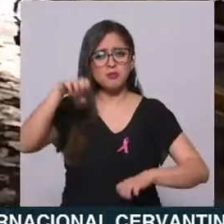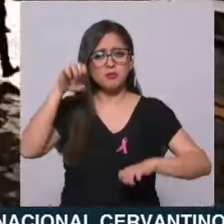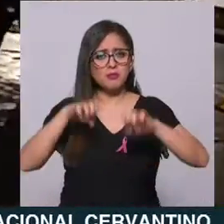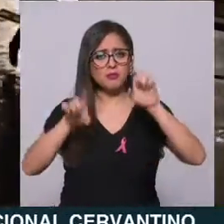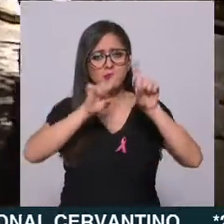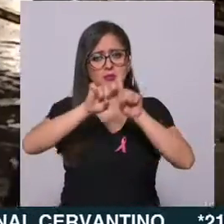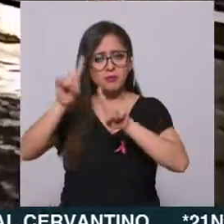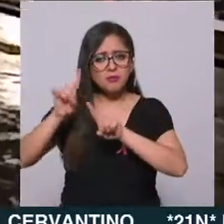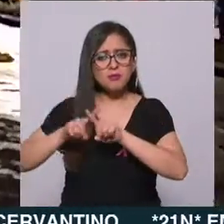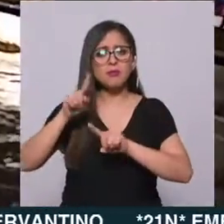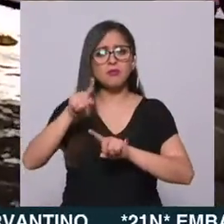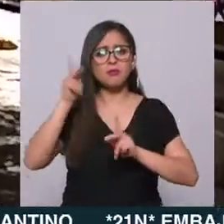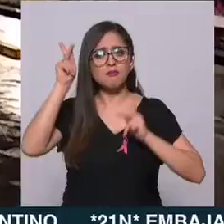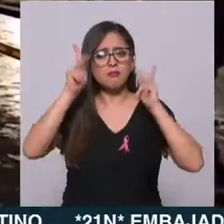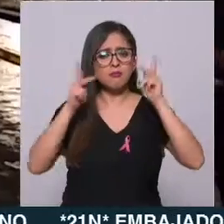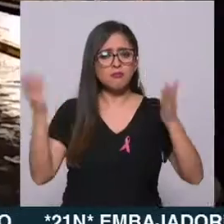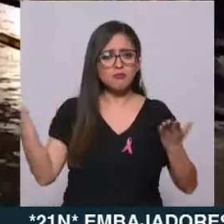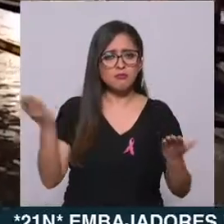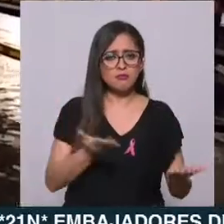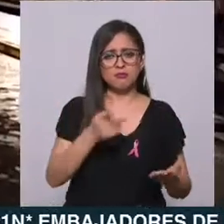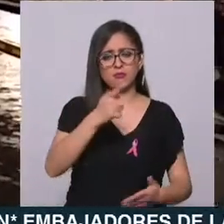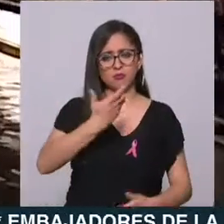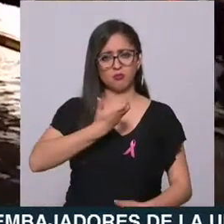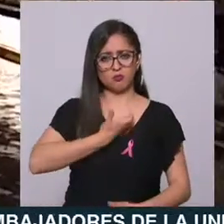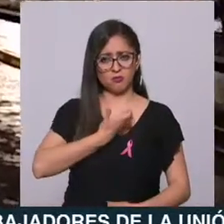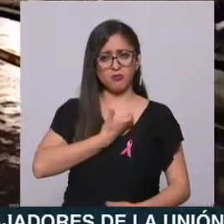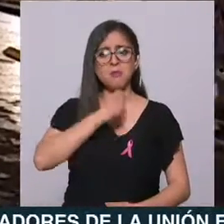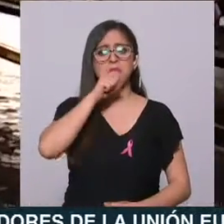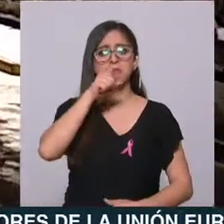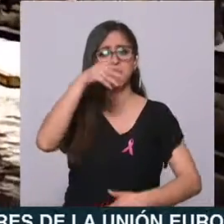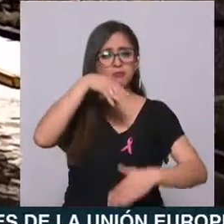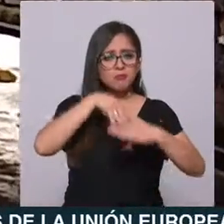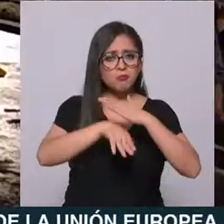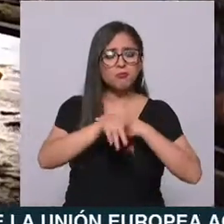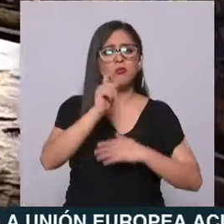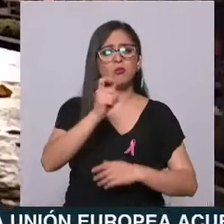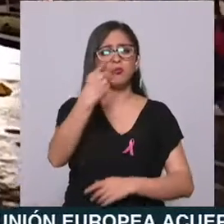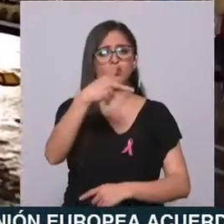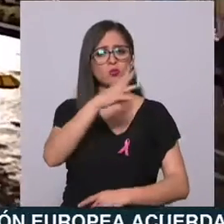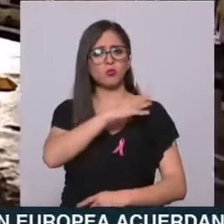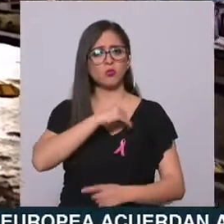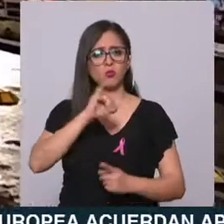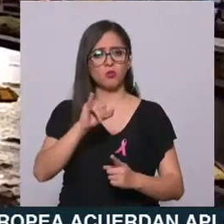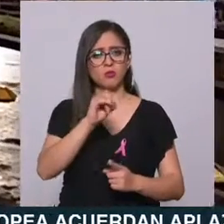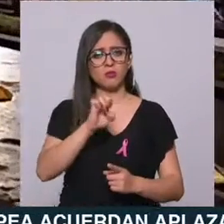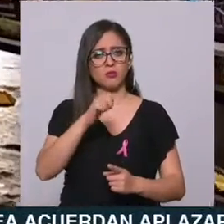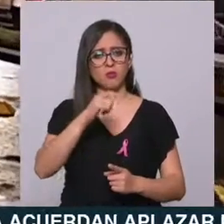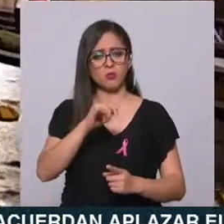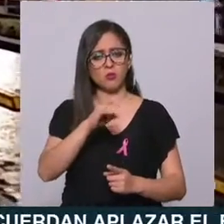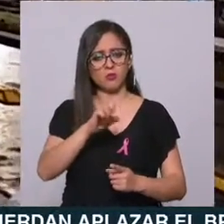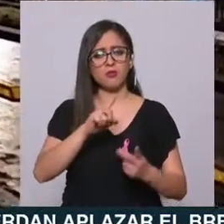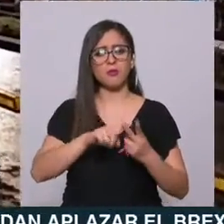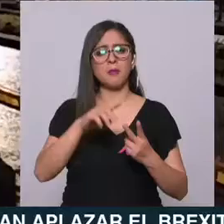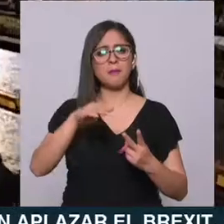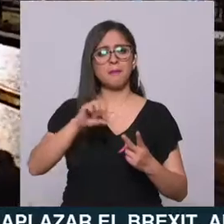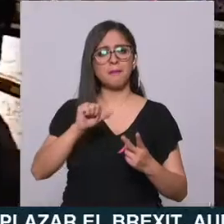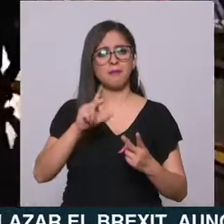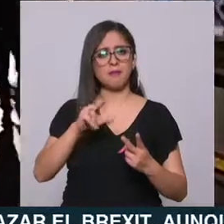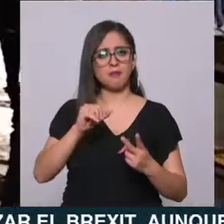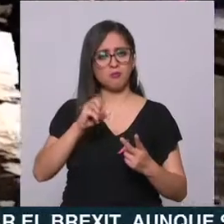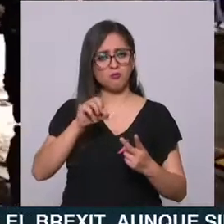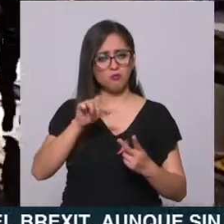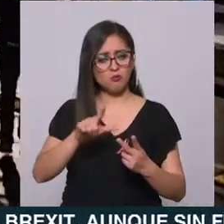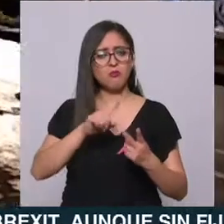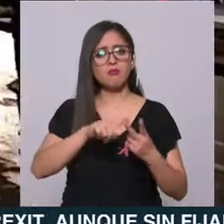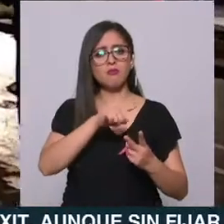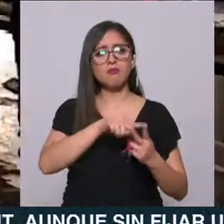en la plancha del Zócalo. Y hemos visto también en el escenario cómo sus hijos, José Joel y Marisol, se han dado cita también